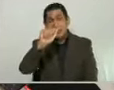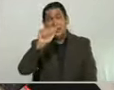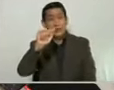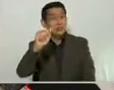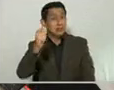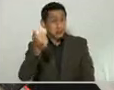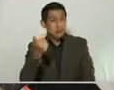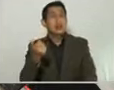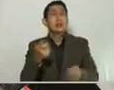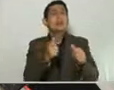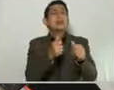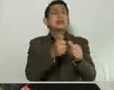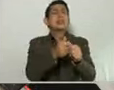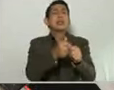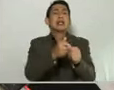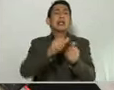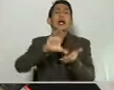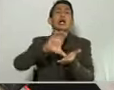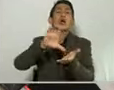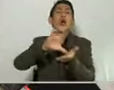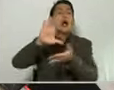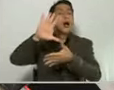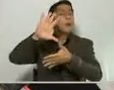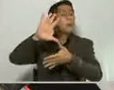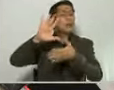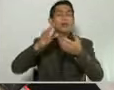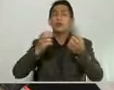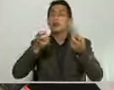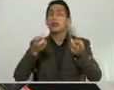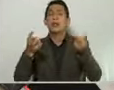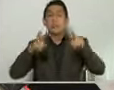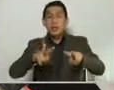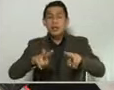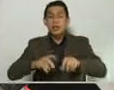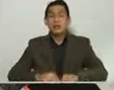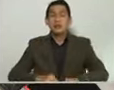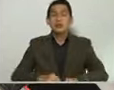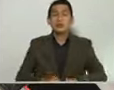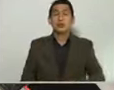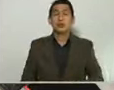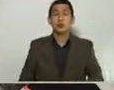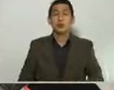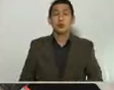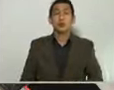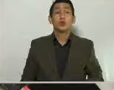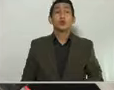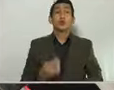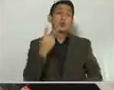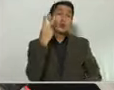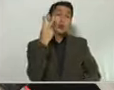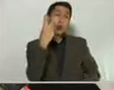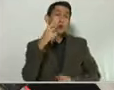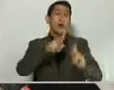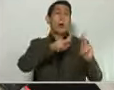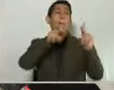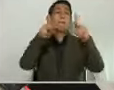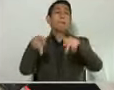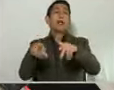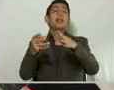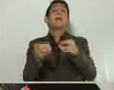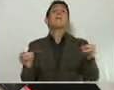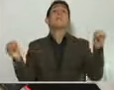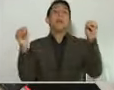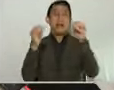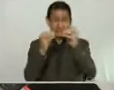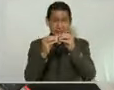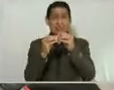Esos son los 3 que ya se están construyendo. Adicionalmente hay 2 pasos a desnivel más que ya están